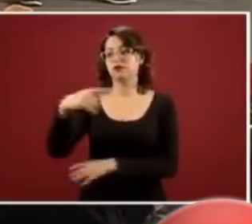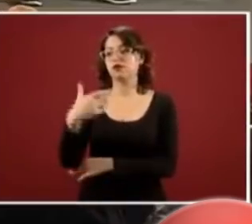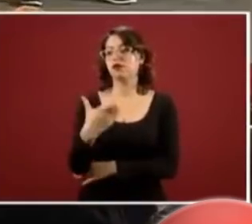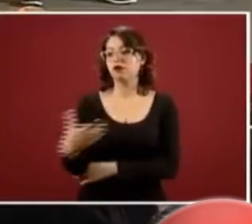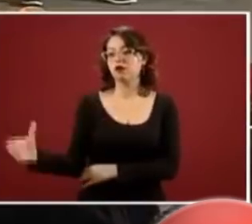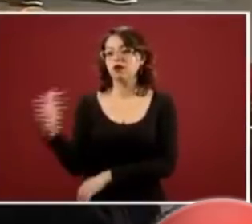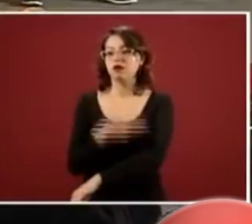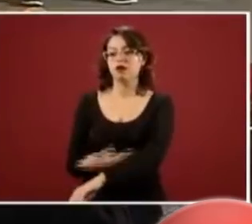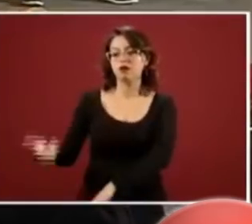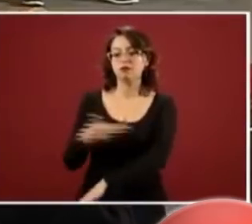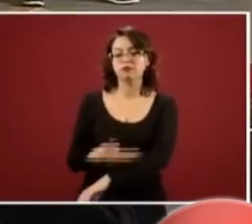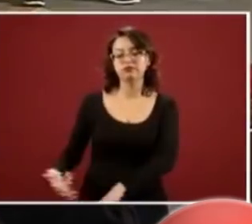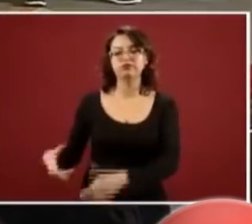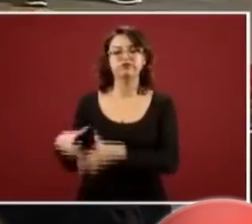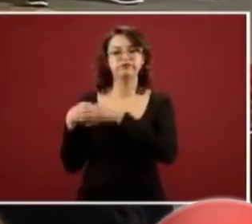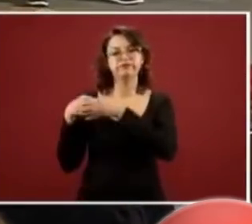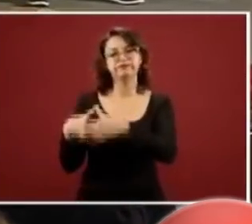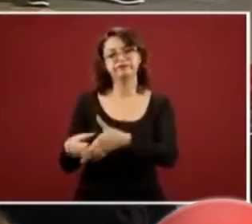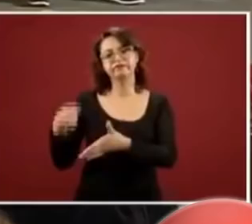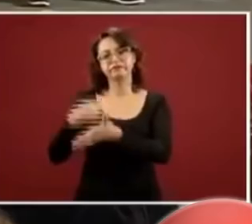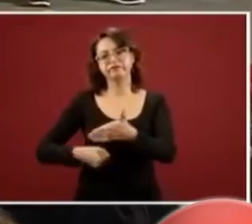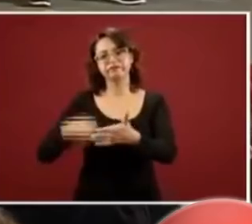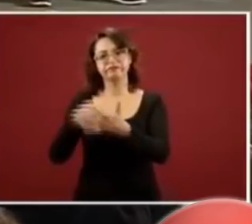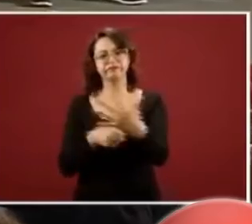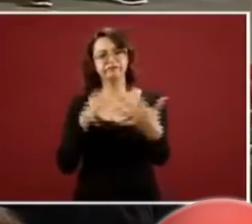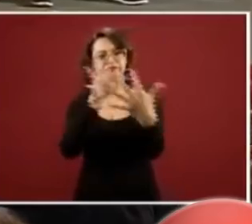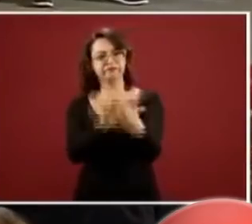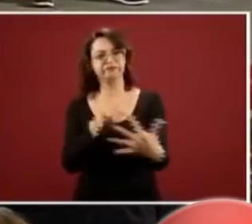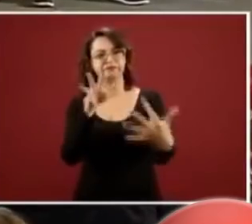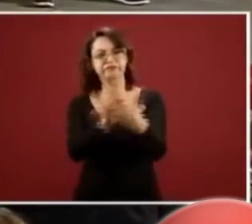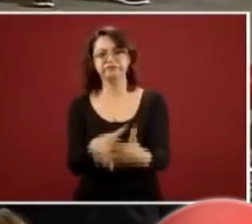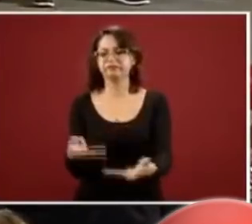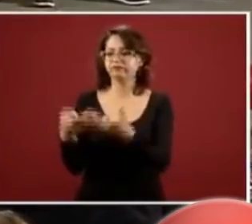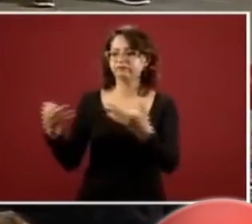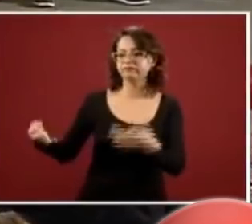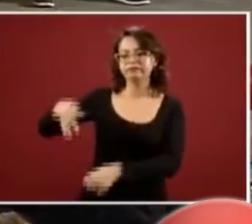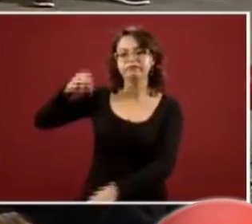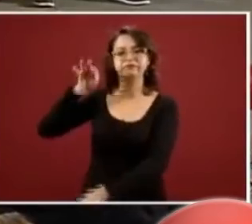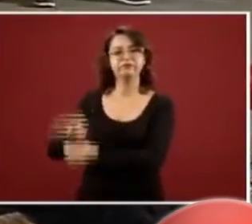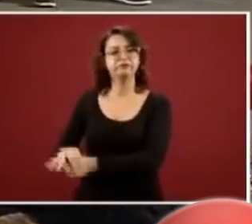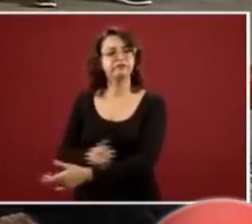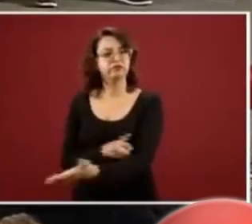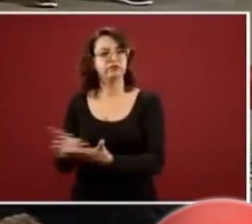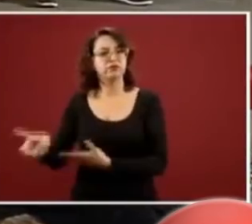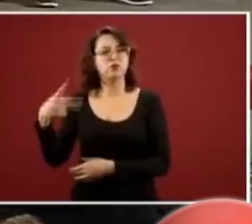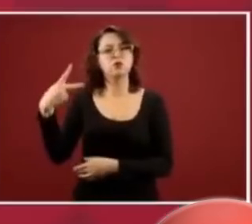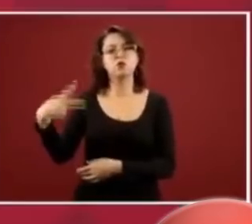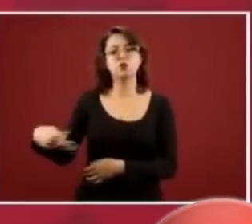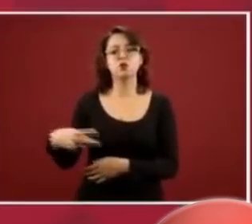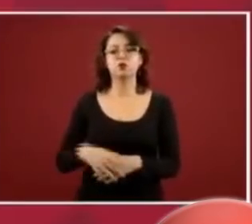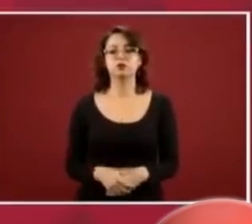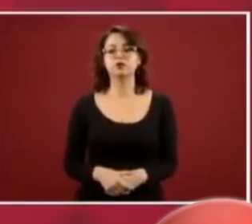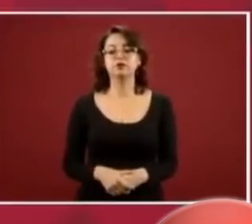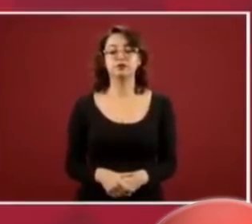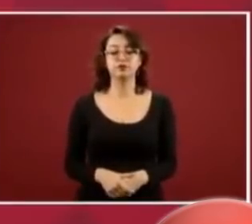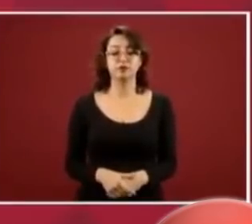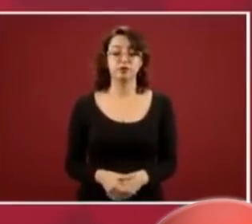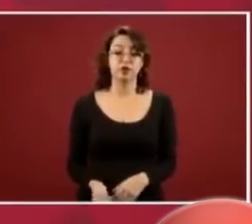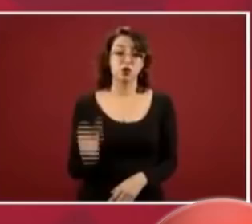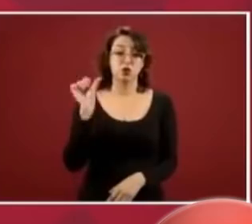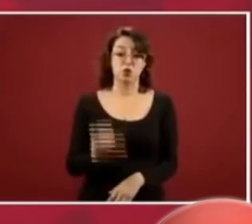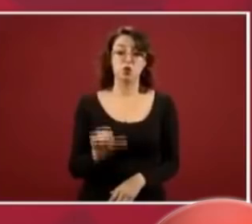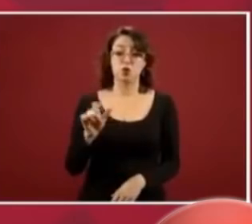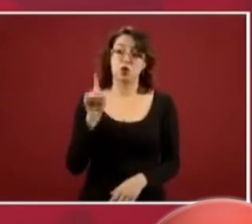campesino que luchó por el derecho a la tierra. Entonces, hoy vamos a ir a Ayala